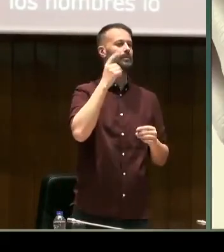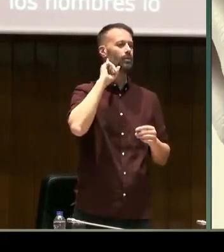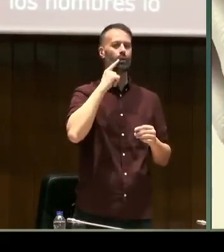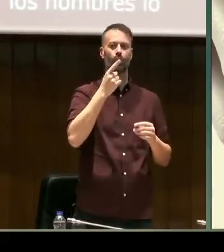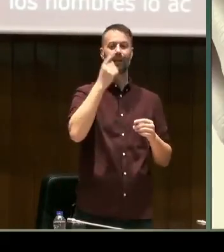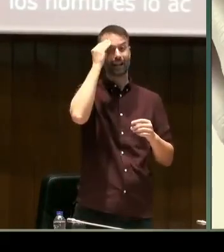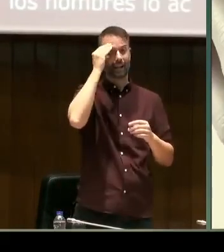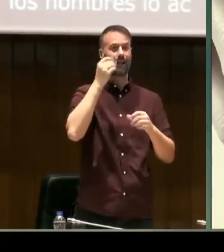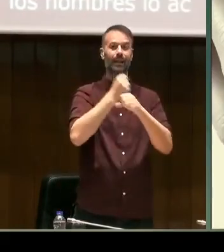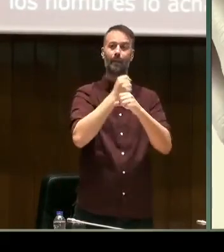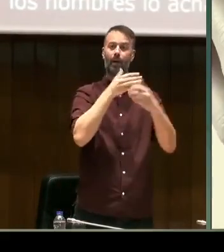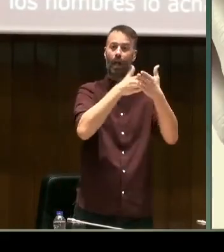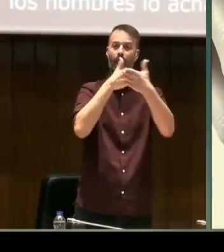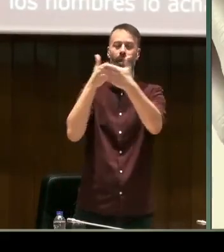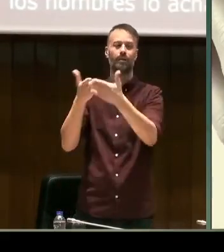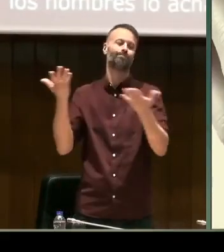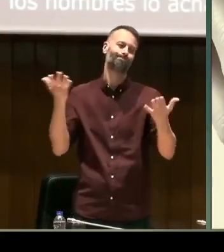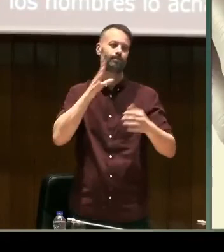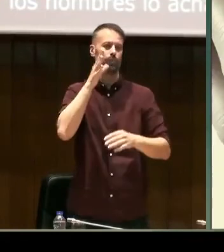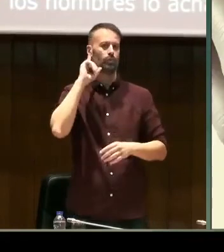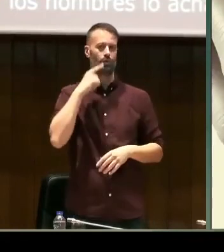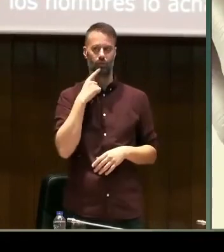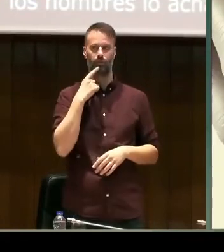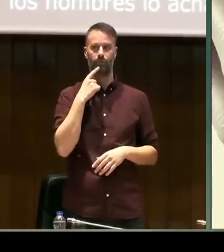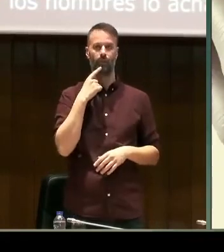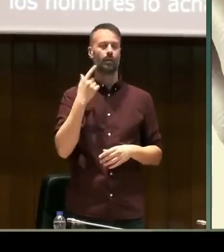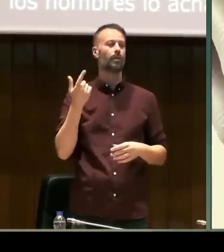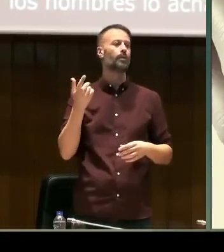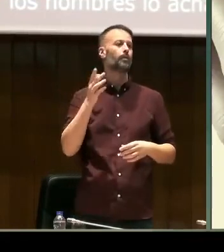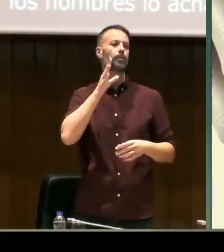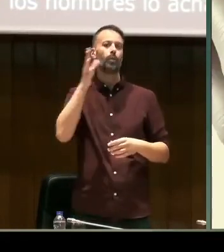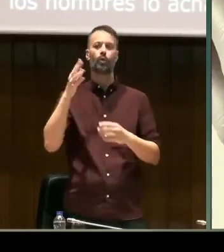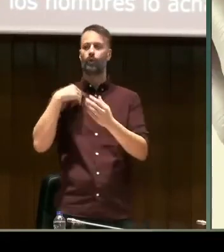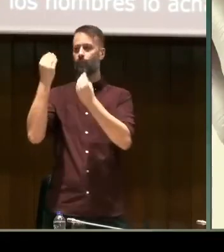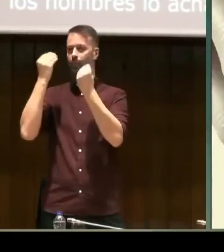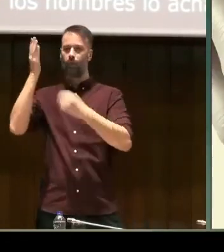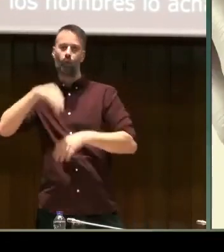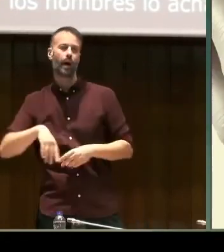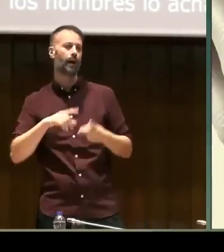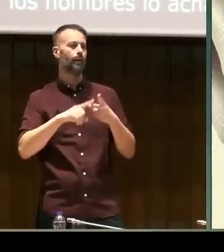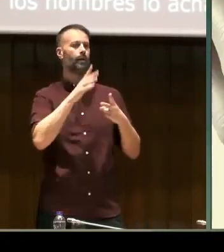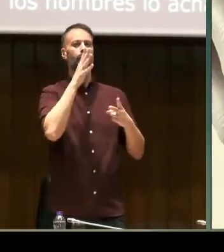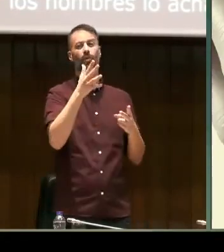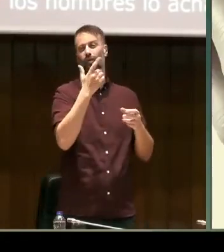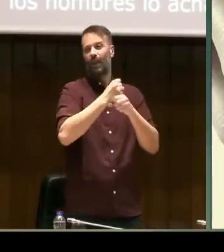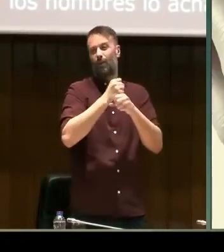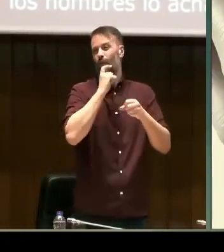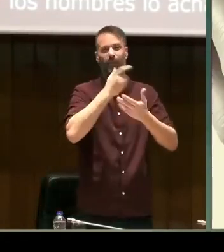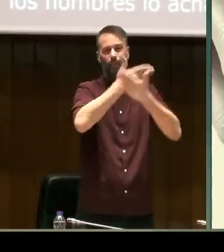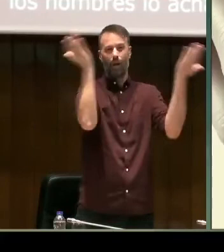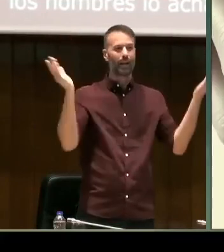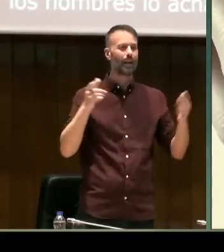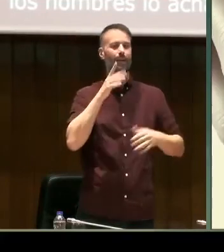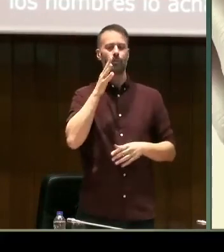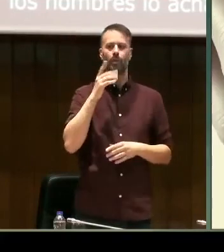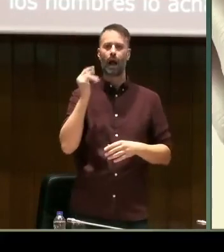sordos, pero igualmente muchas personas sordas achacan el hecho de no acceder a un puesto de trabajo pues a ser una persona